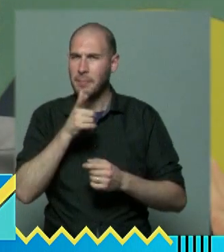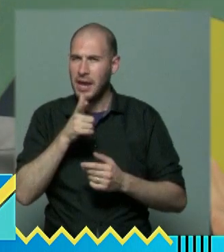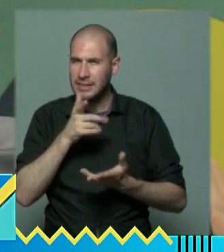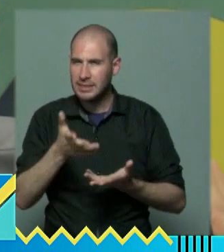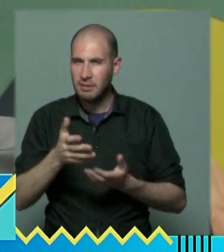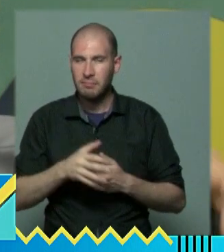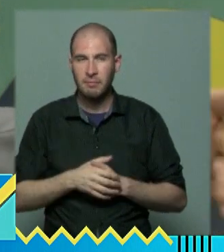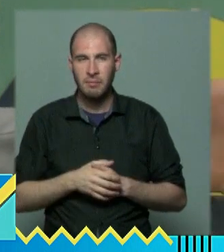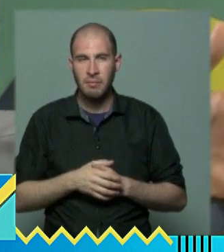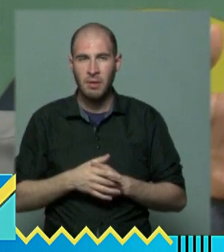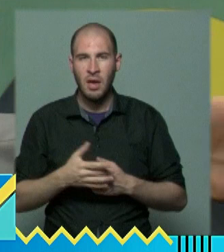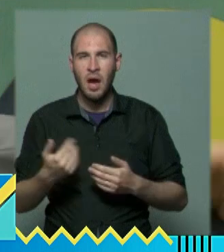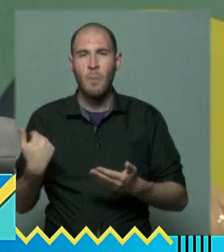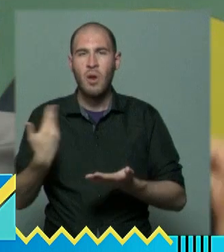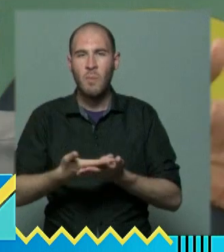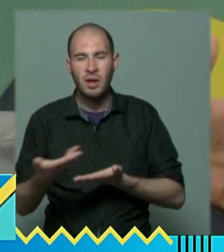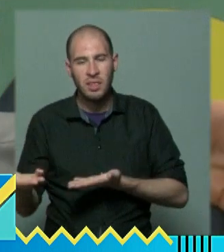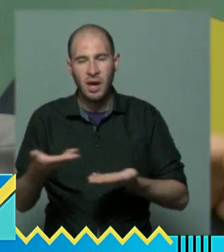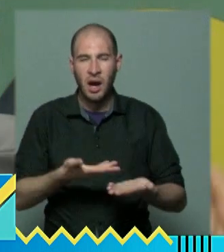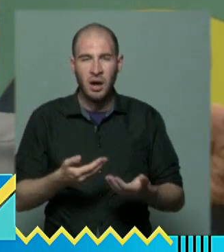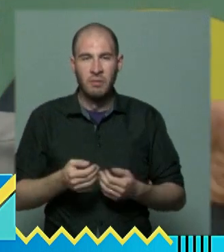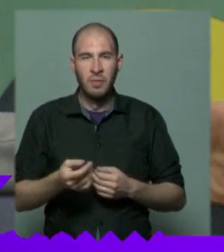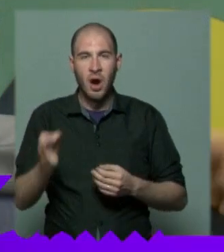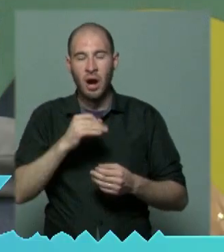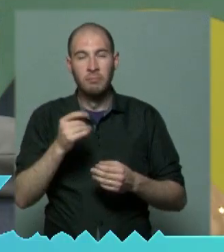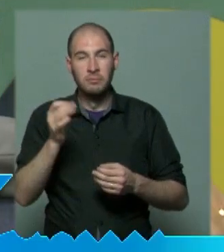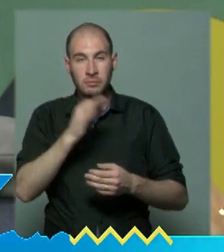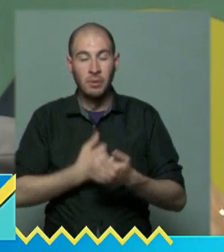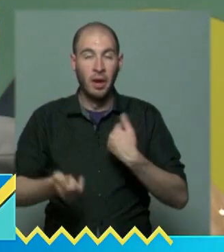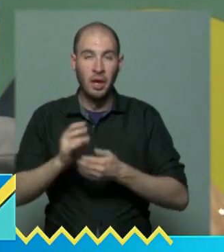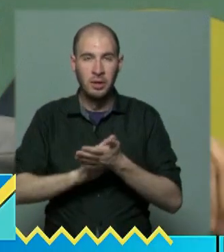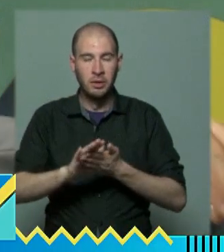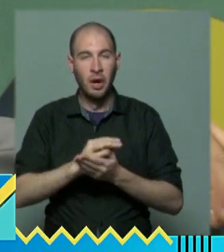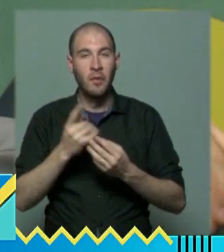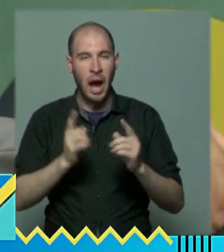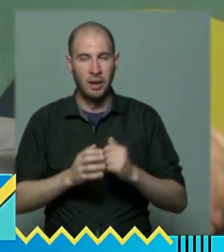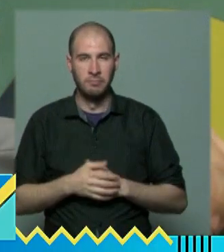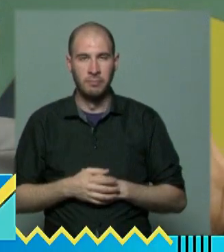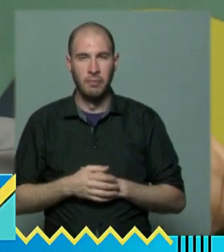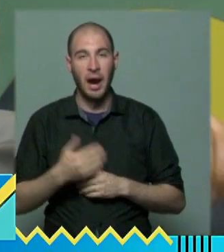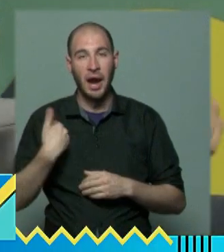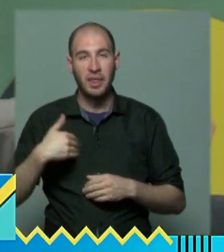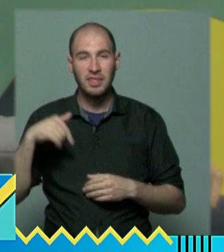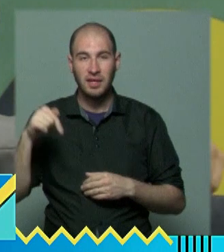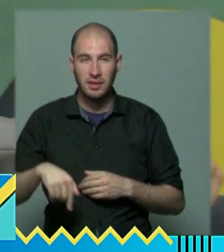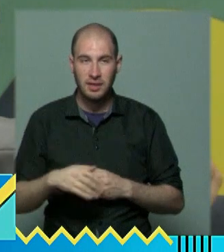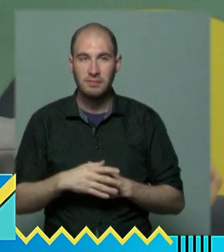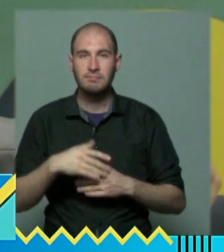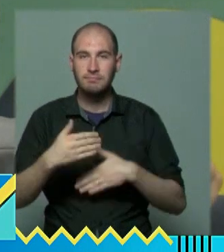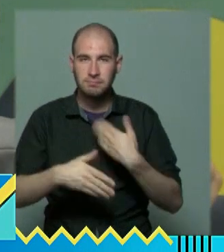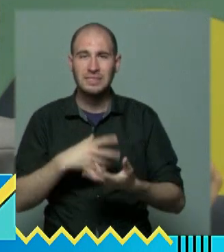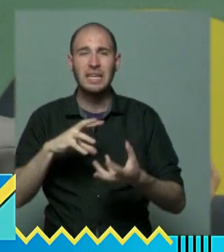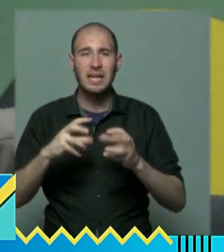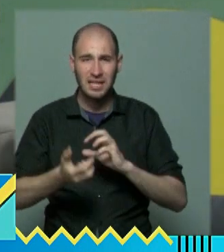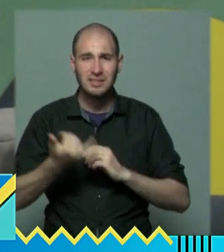una contrapropuesta o un planteo constructivo de cuál es la salida. Argentina está en una situación de